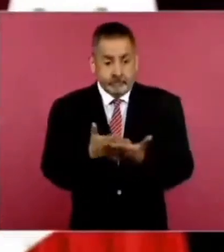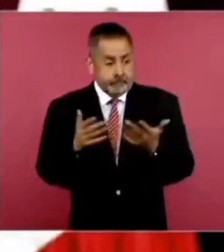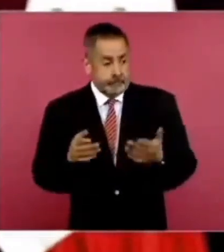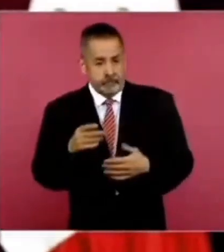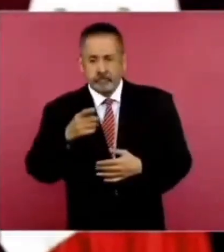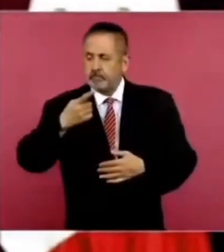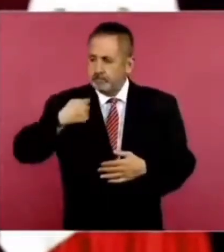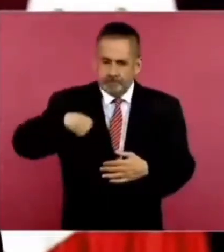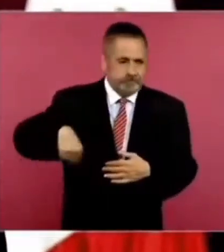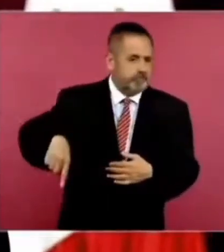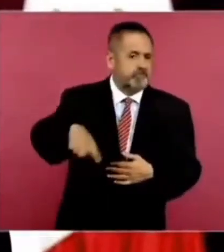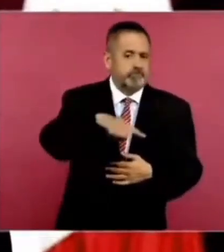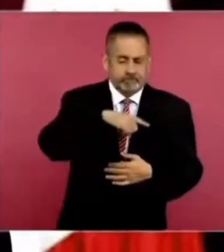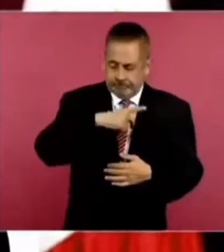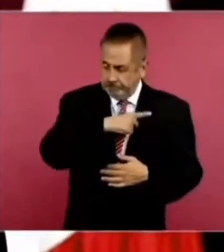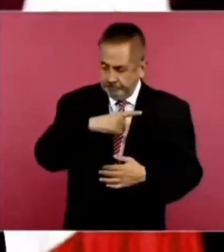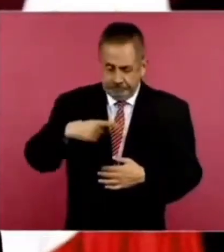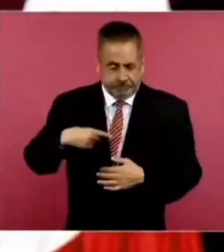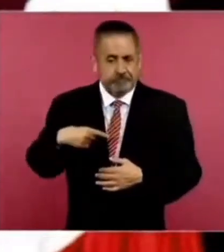tenemos